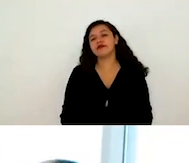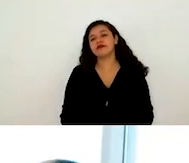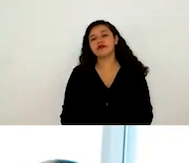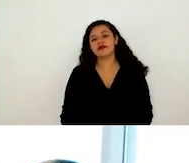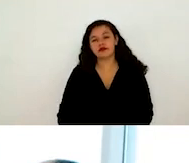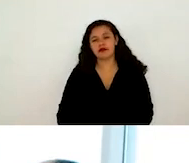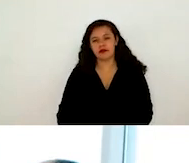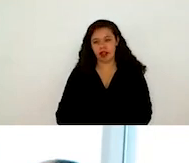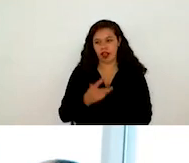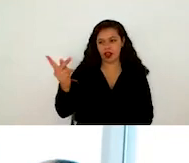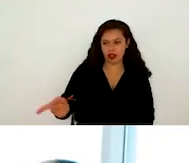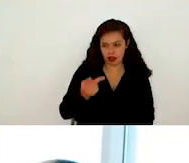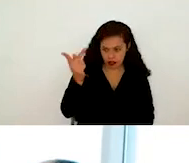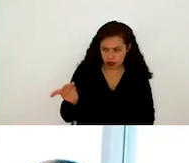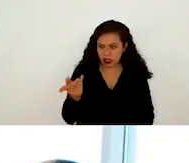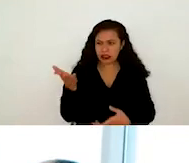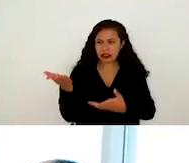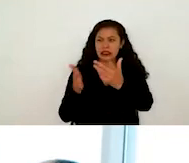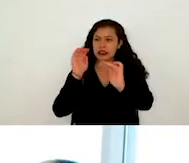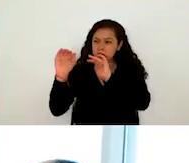le preguntan lo cuestionan